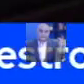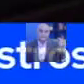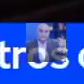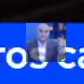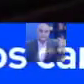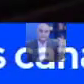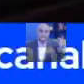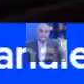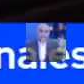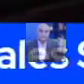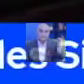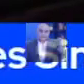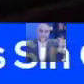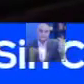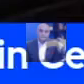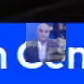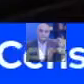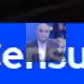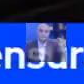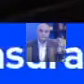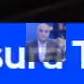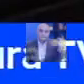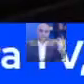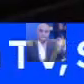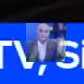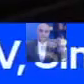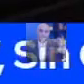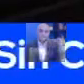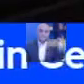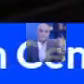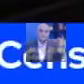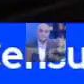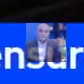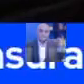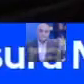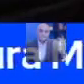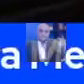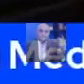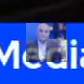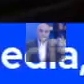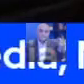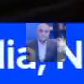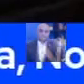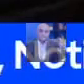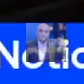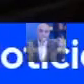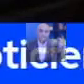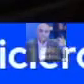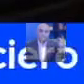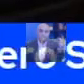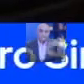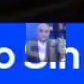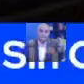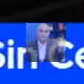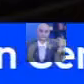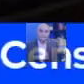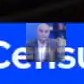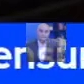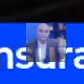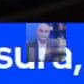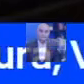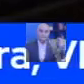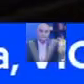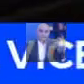Gálvez. Todas ellas se la pasan rebasando las líneas rojas de la civilidad y la convivencia democrática. Ese